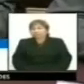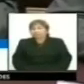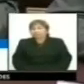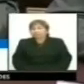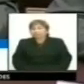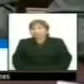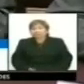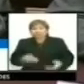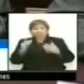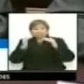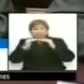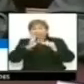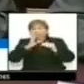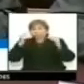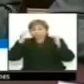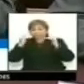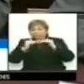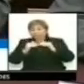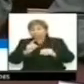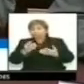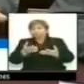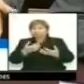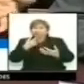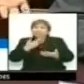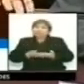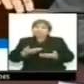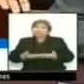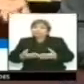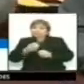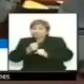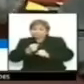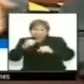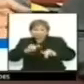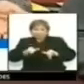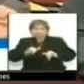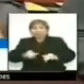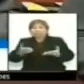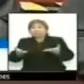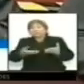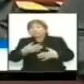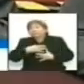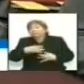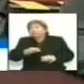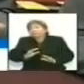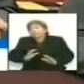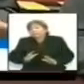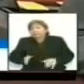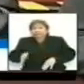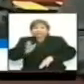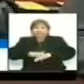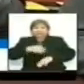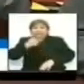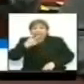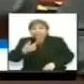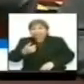Y si quiere ser consecuente con sus palabras. Y si no lo quiere hacer, será porque se está aferrando al cargo y no sé qué intereses puede haber. Y si encima dice